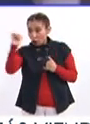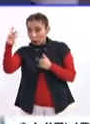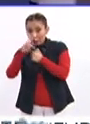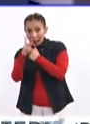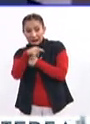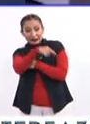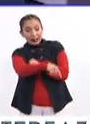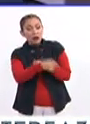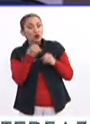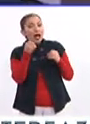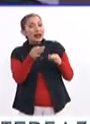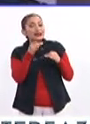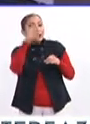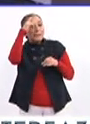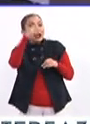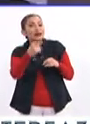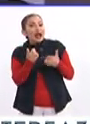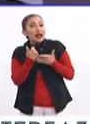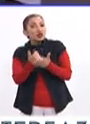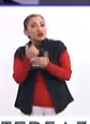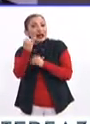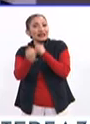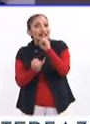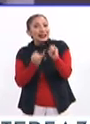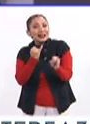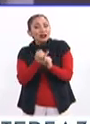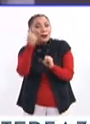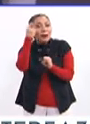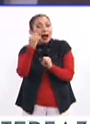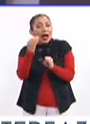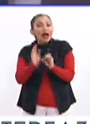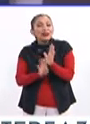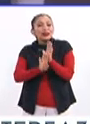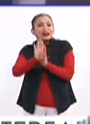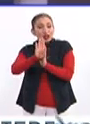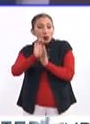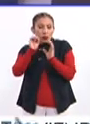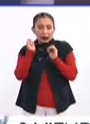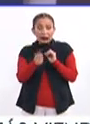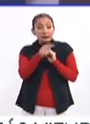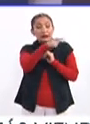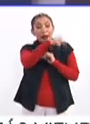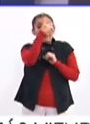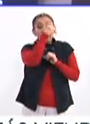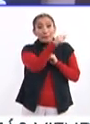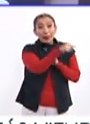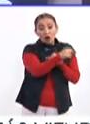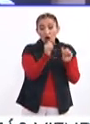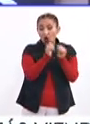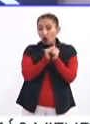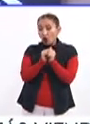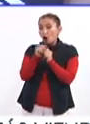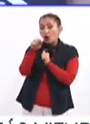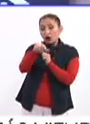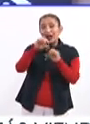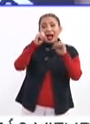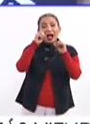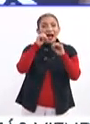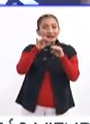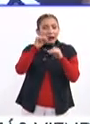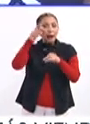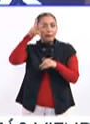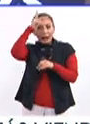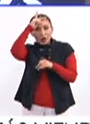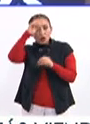tienen una agencia mexicana de cooperación internacional para el desarrollo. O sea, México, junto con la agencia peruana,